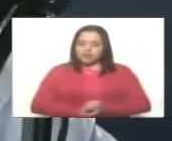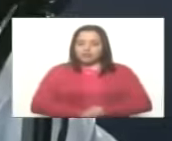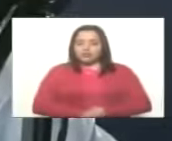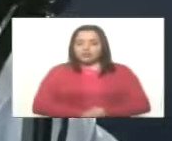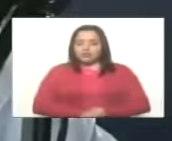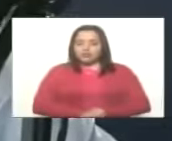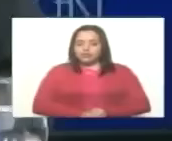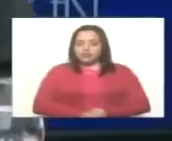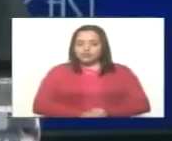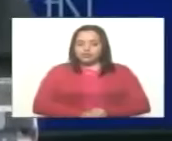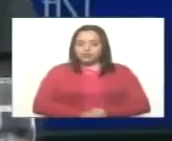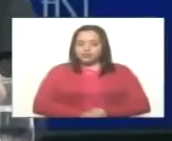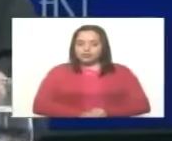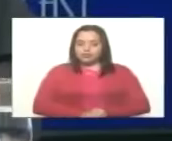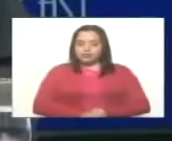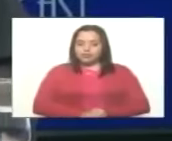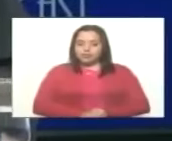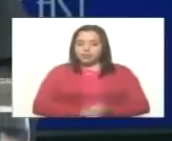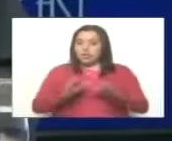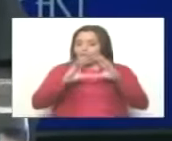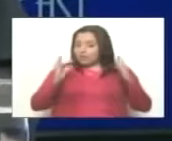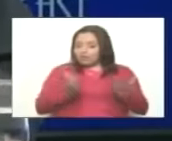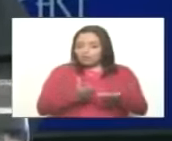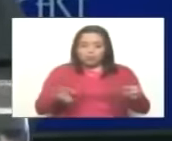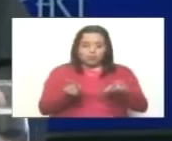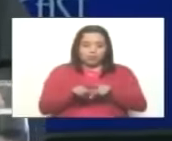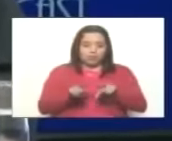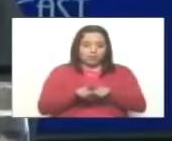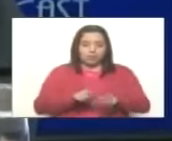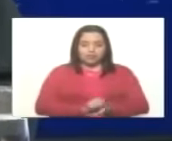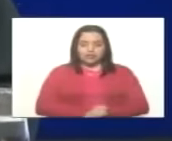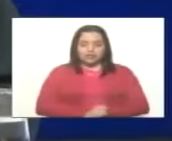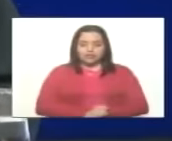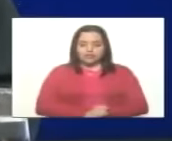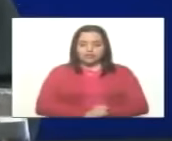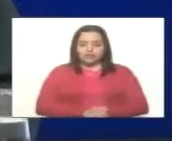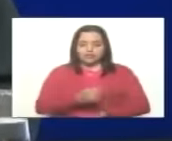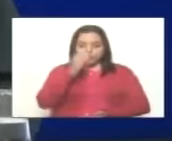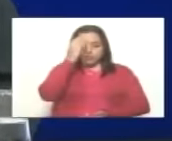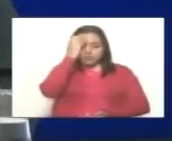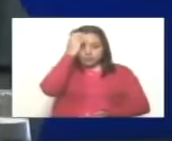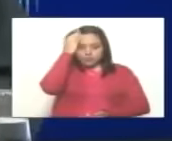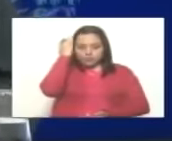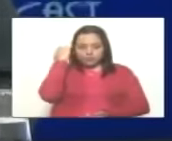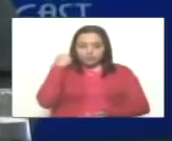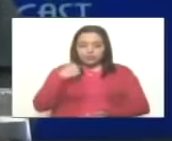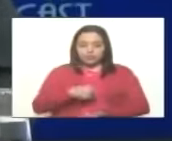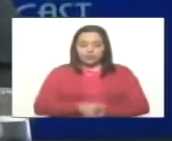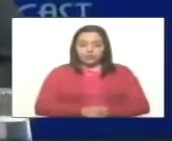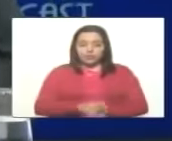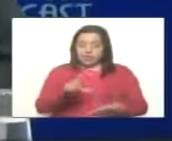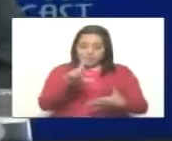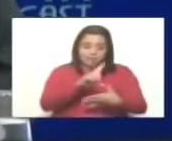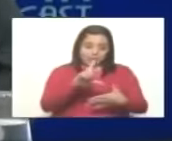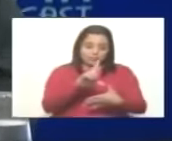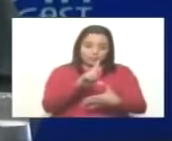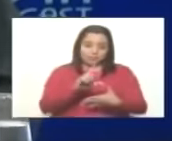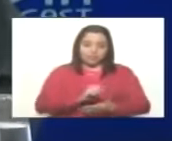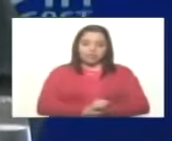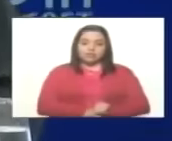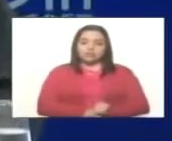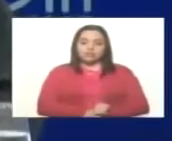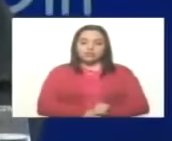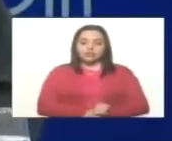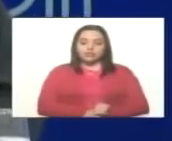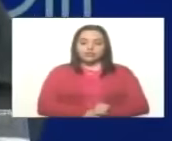me vas a perdonar, yo diría en el mundo, en el hemisferio occidental, en América Latina, donde tú quieras.